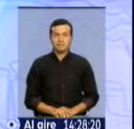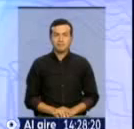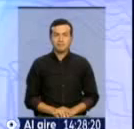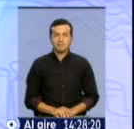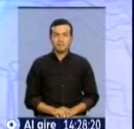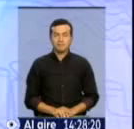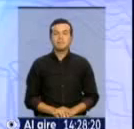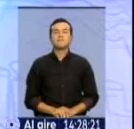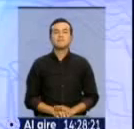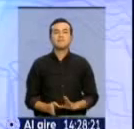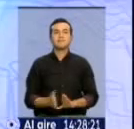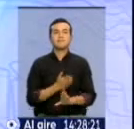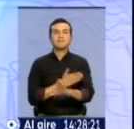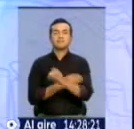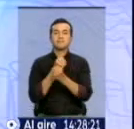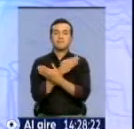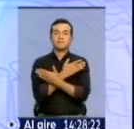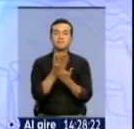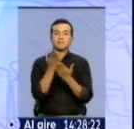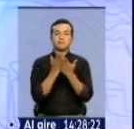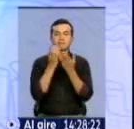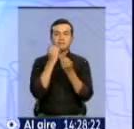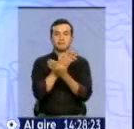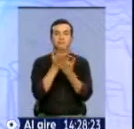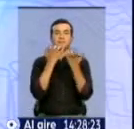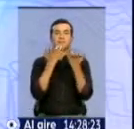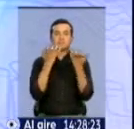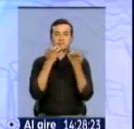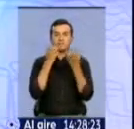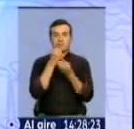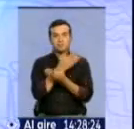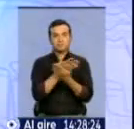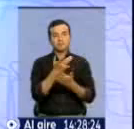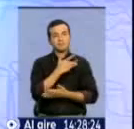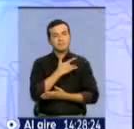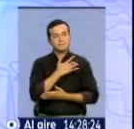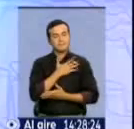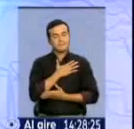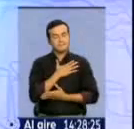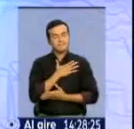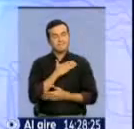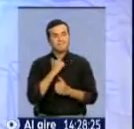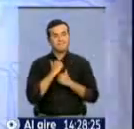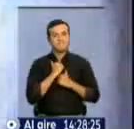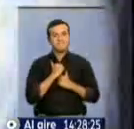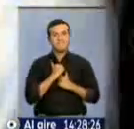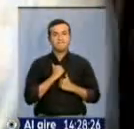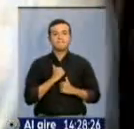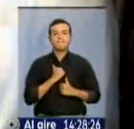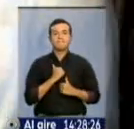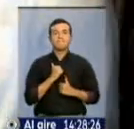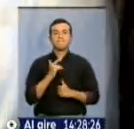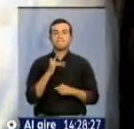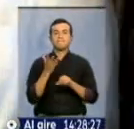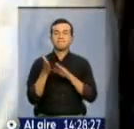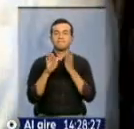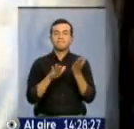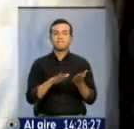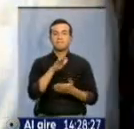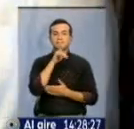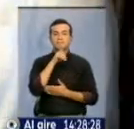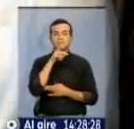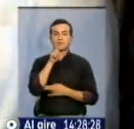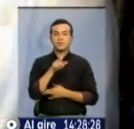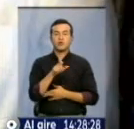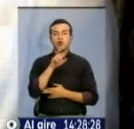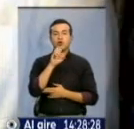Y antes de despedir este servicio informativo, queremos expresar nuestro sentimiento de pesar ante el sensible fallecimiento del